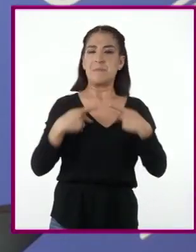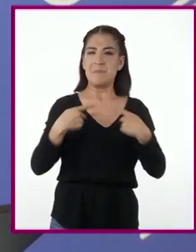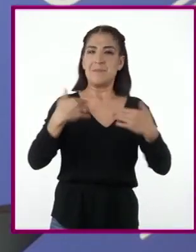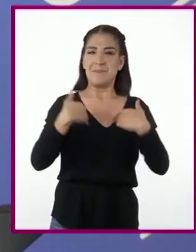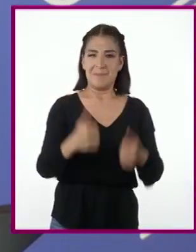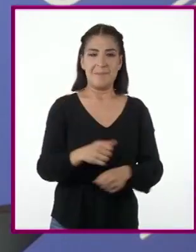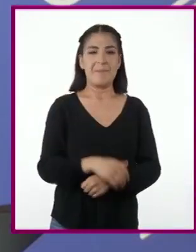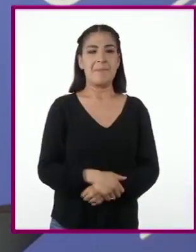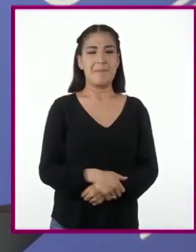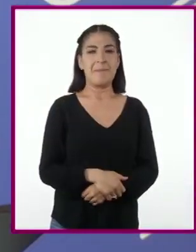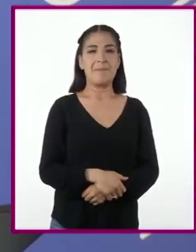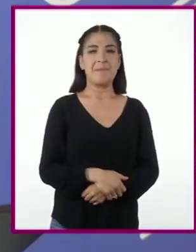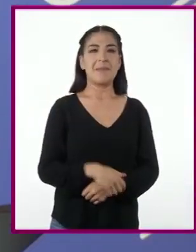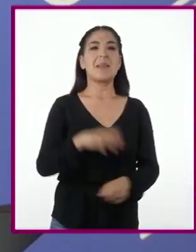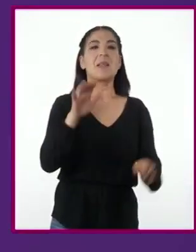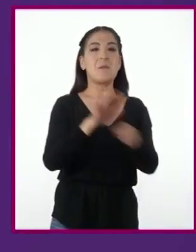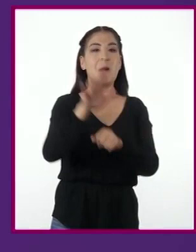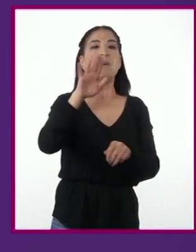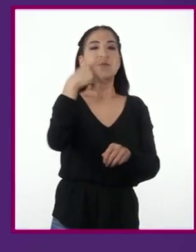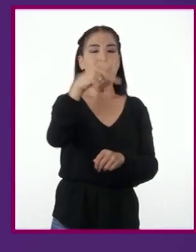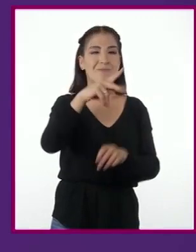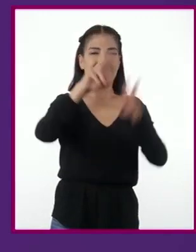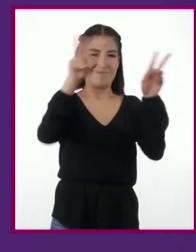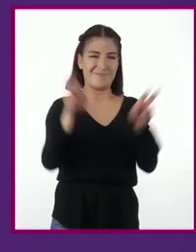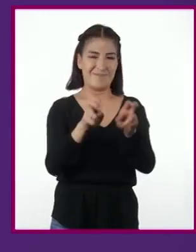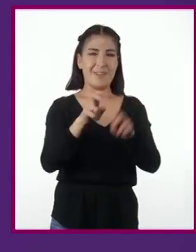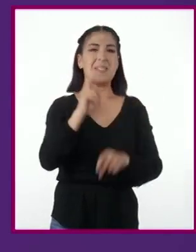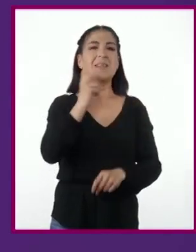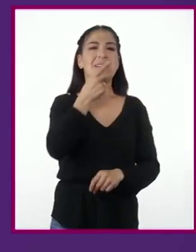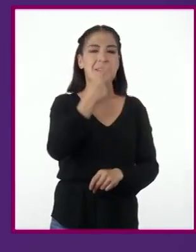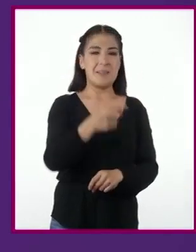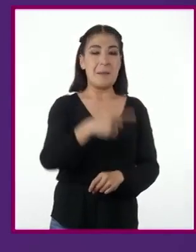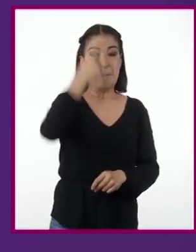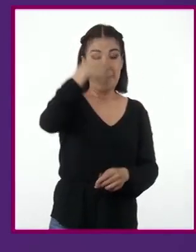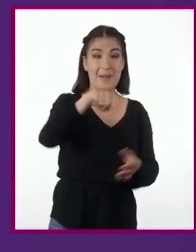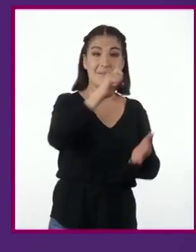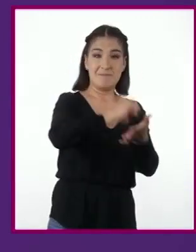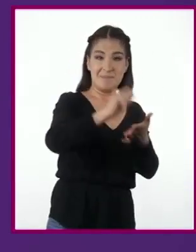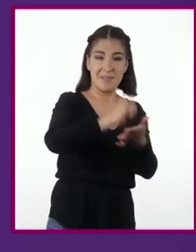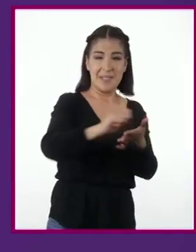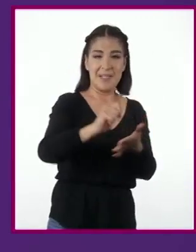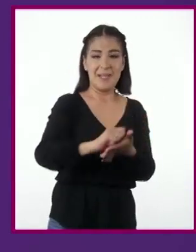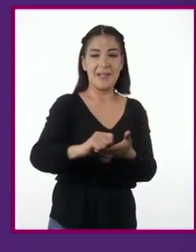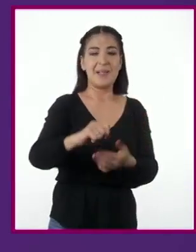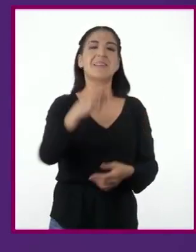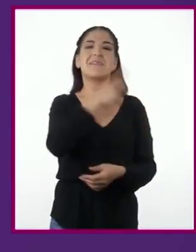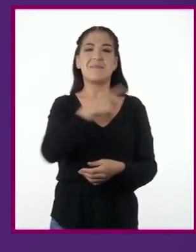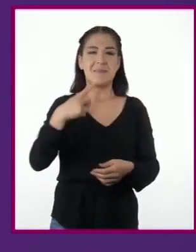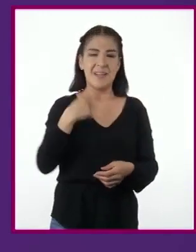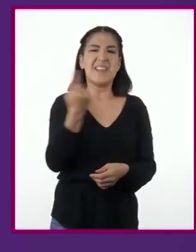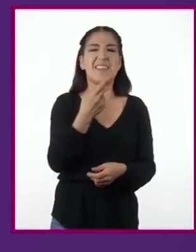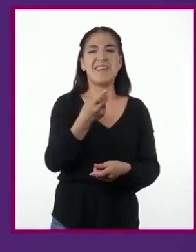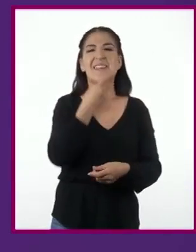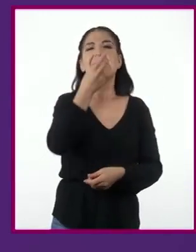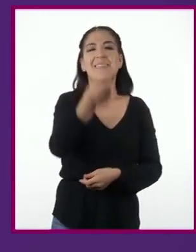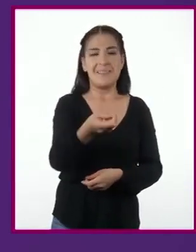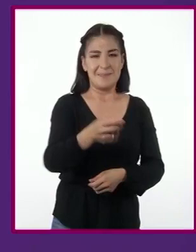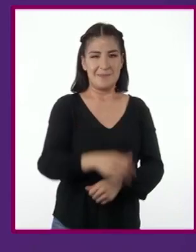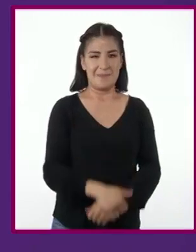reconocido escritor español señala, para escribir hay que tener algo que decir.